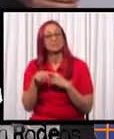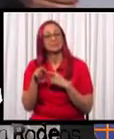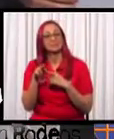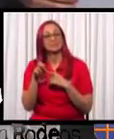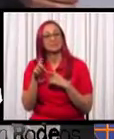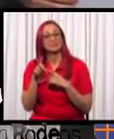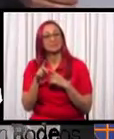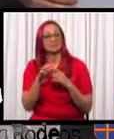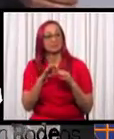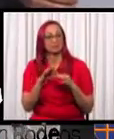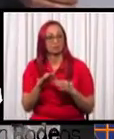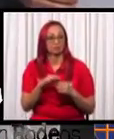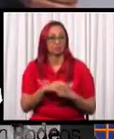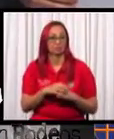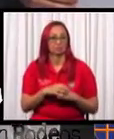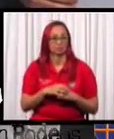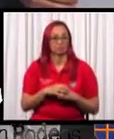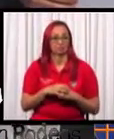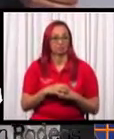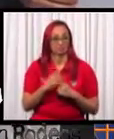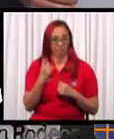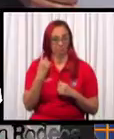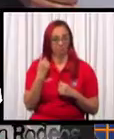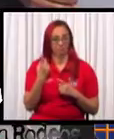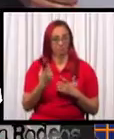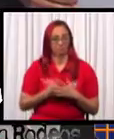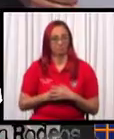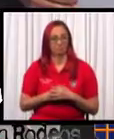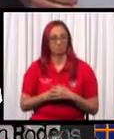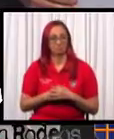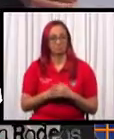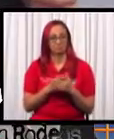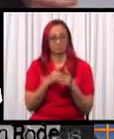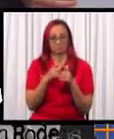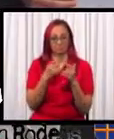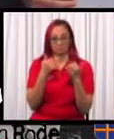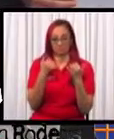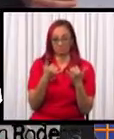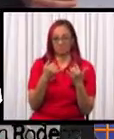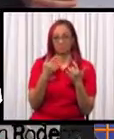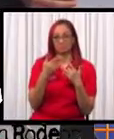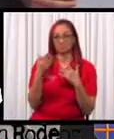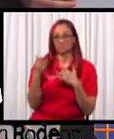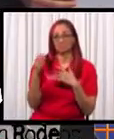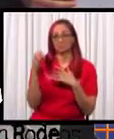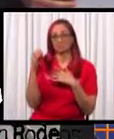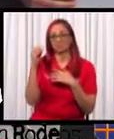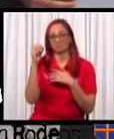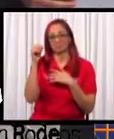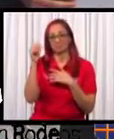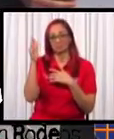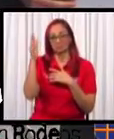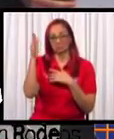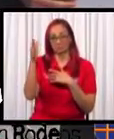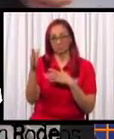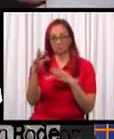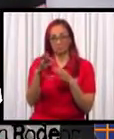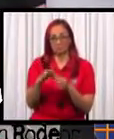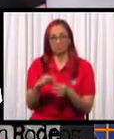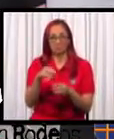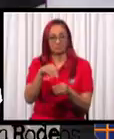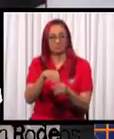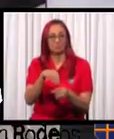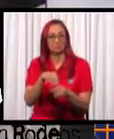meteorológicas, ¿verdad? Okay. Ahora, cuando don Oscar Campos estaba de viceministro, yo le presenté